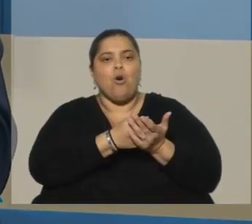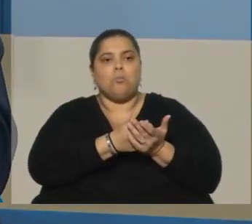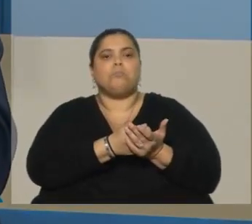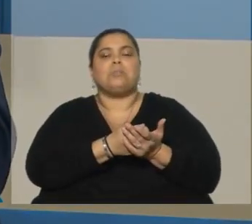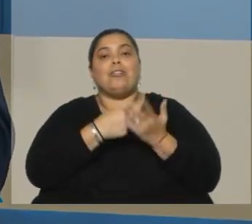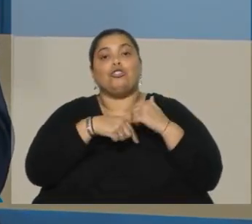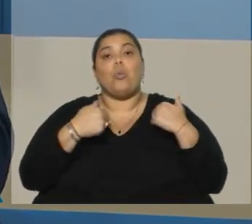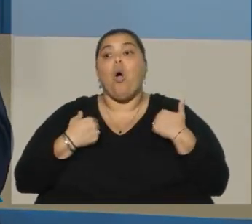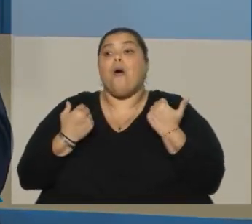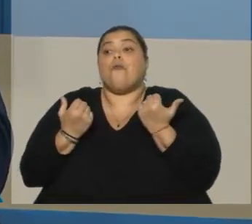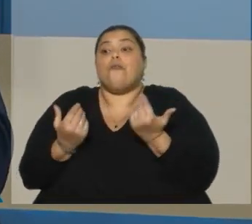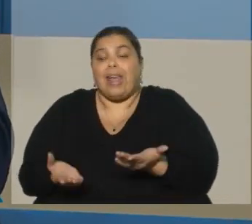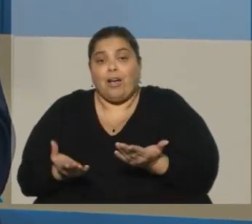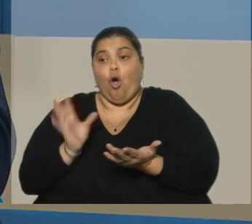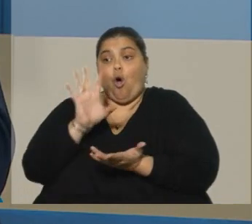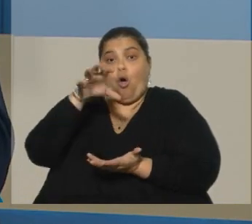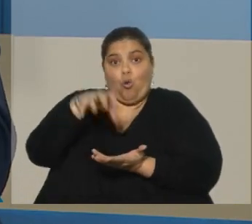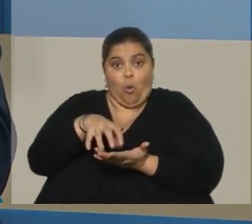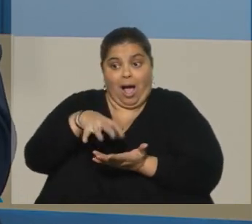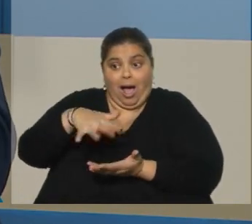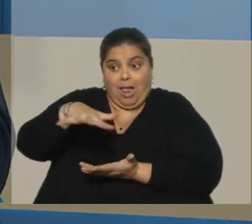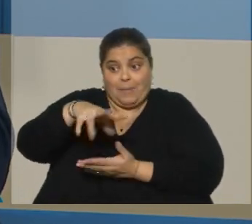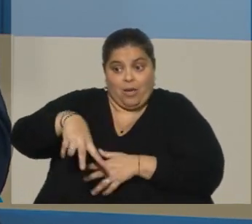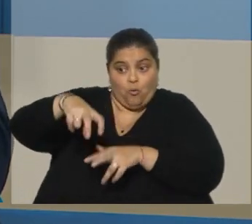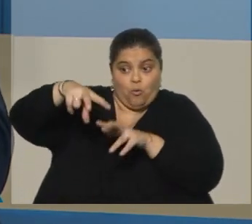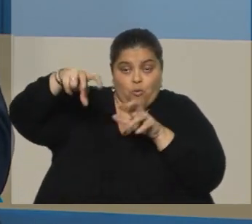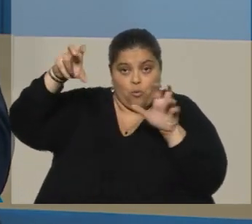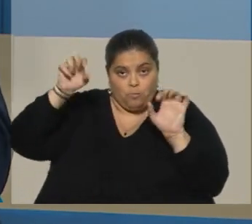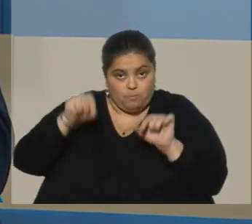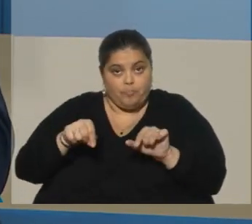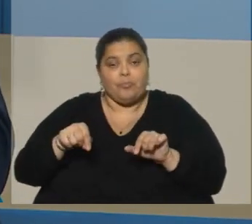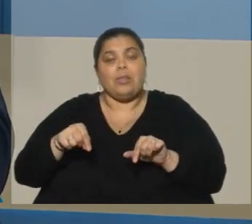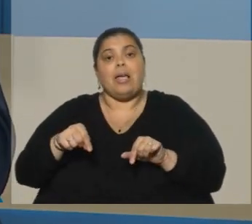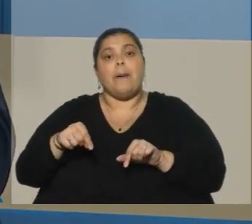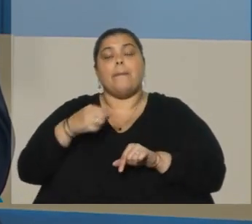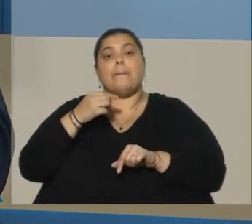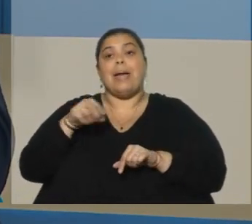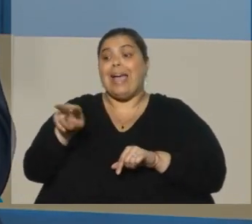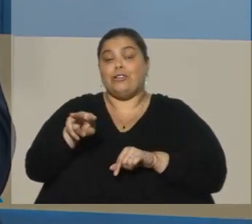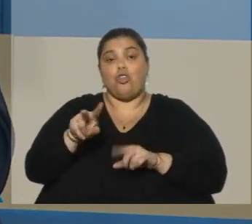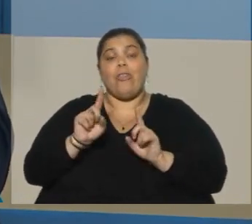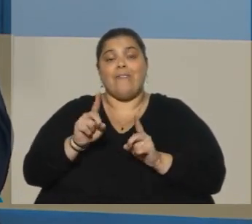sí, la empresa, en este caso Shell y Apache, tiene que ofrecer 3 cosas. Tiene que